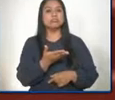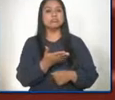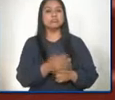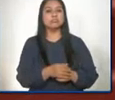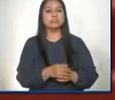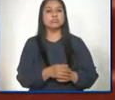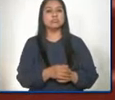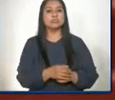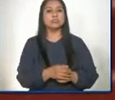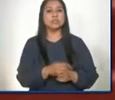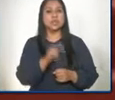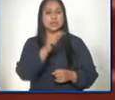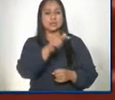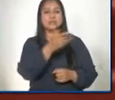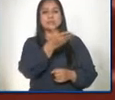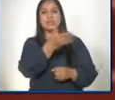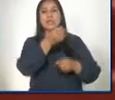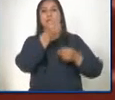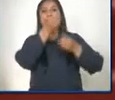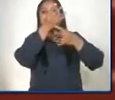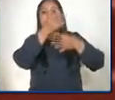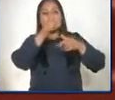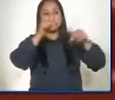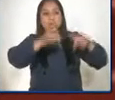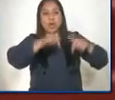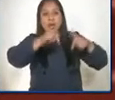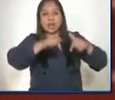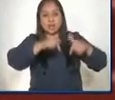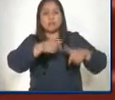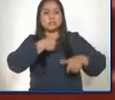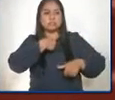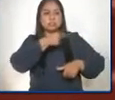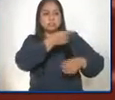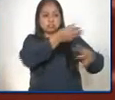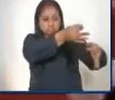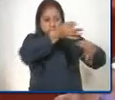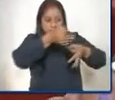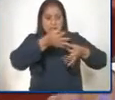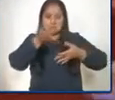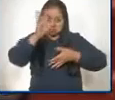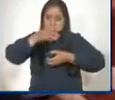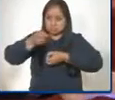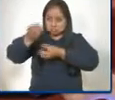una información, un informe actualizado que con mucho gusto se los podemos compartir.